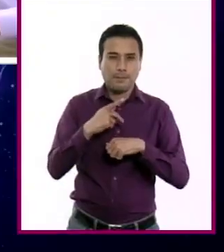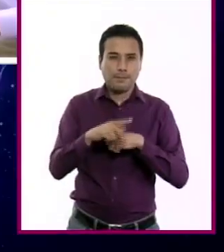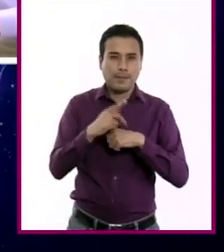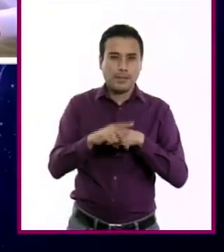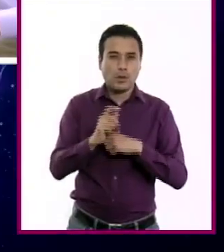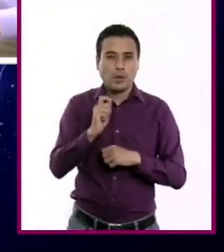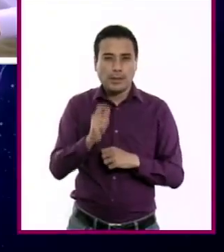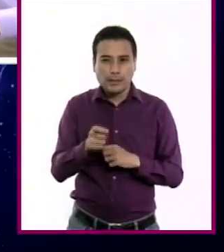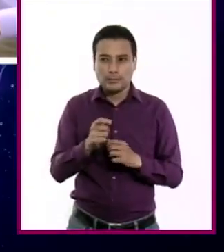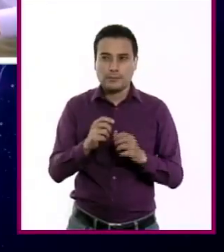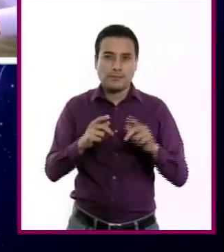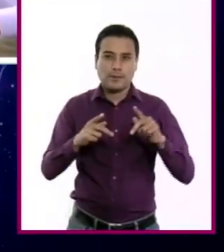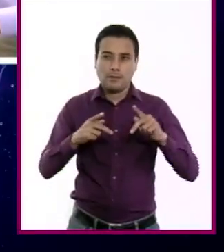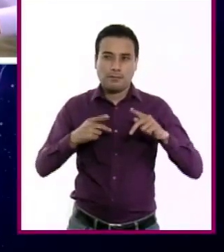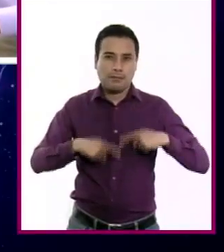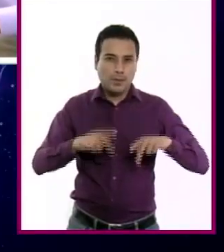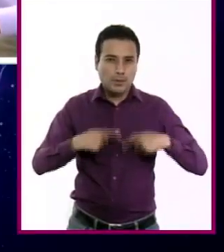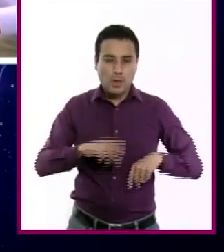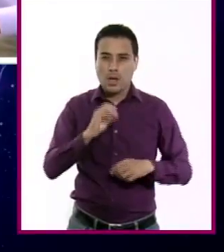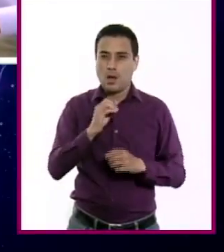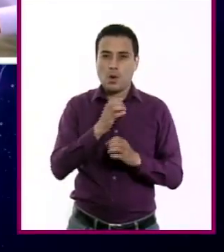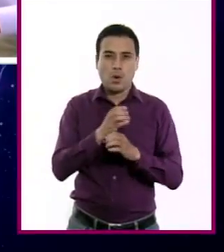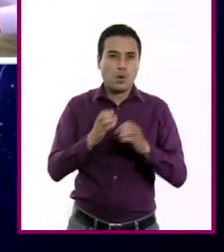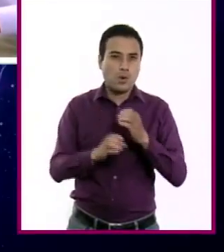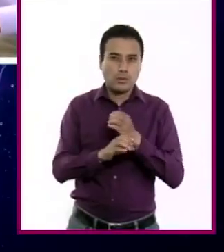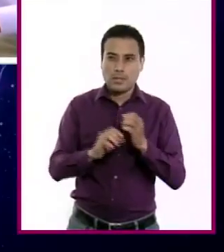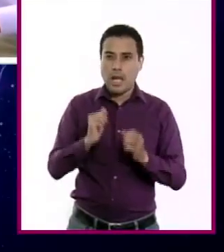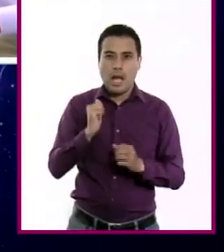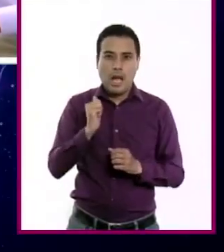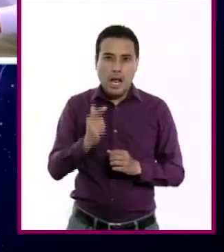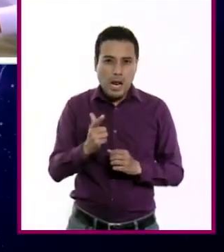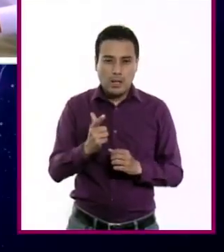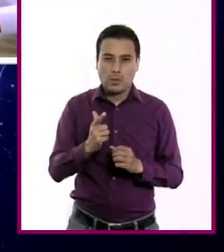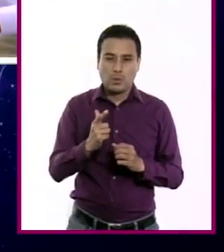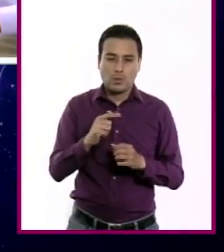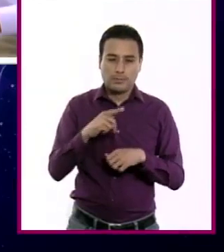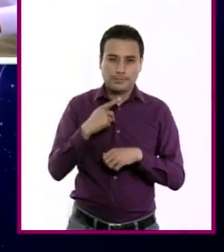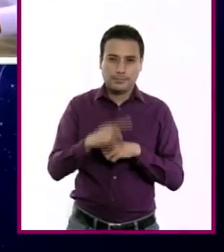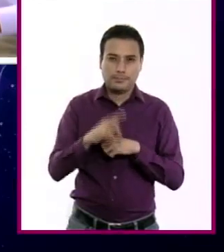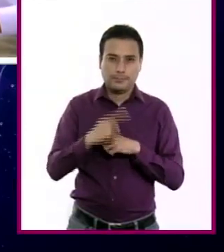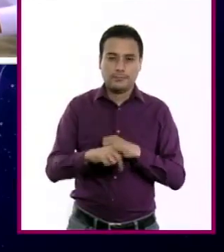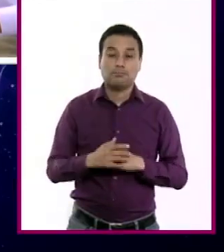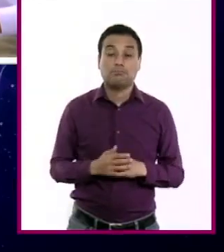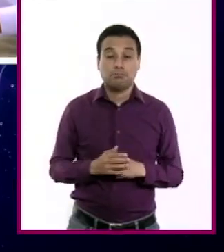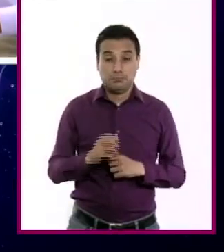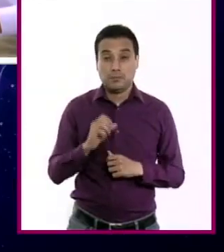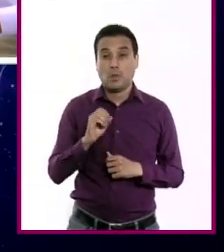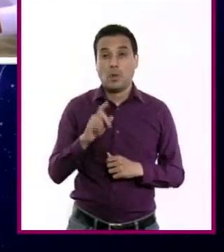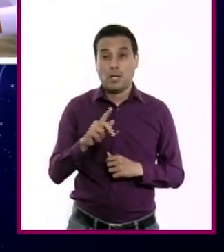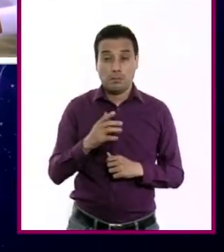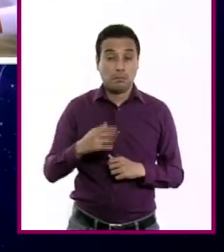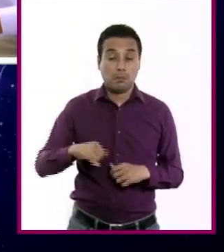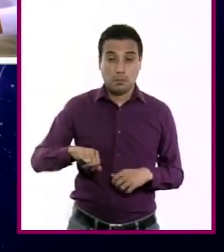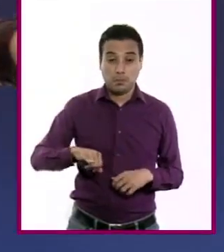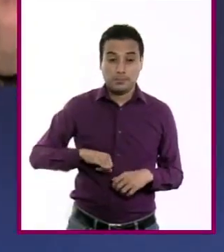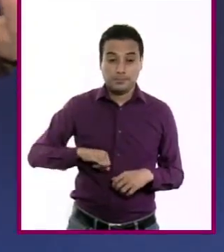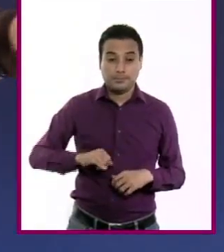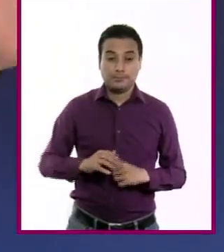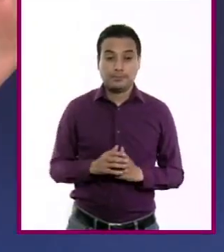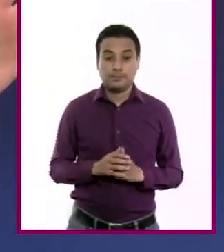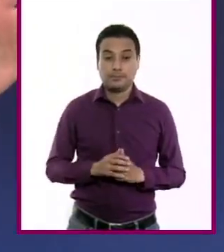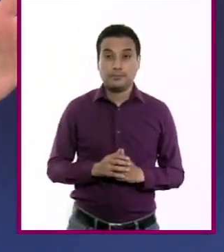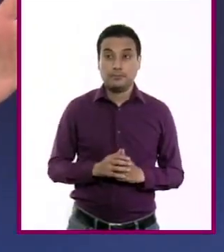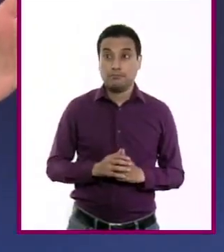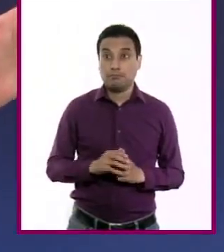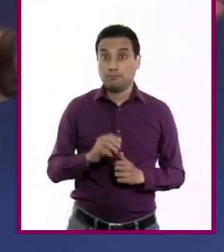una cosa o una persona a algo o a alguien. Exactamente. ¿No? Perfecto. Sí. Empezamos con esa definición que es bastante interesante. ¿Alguien